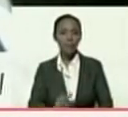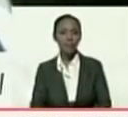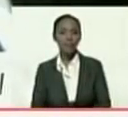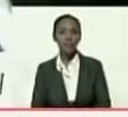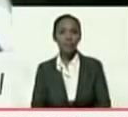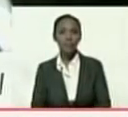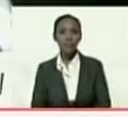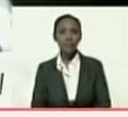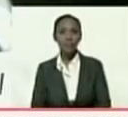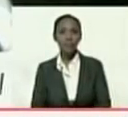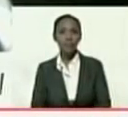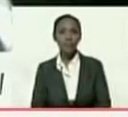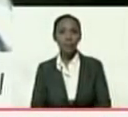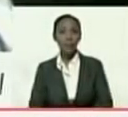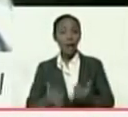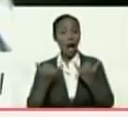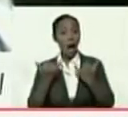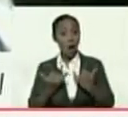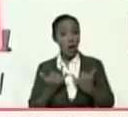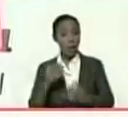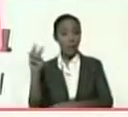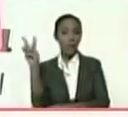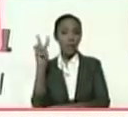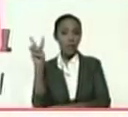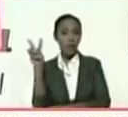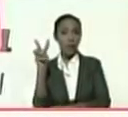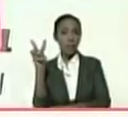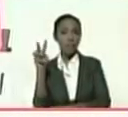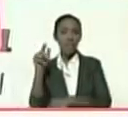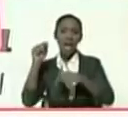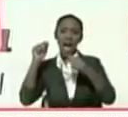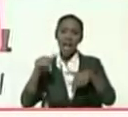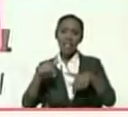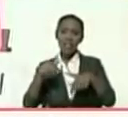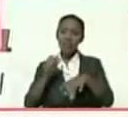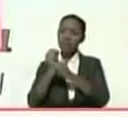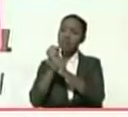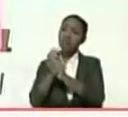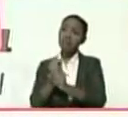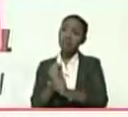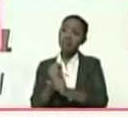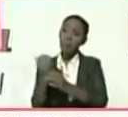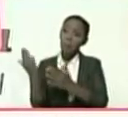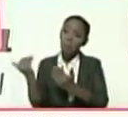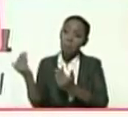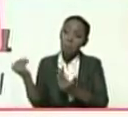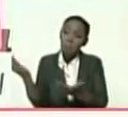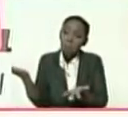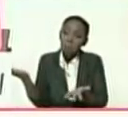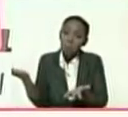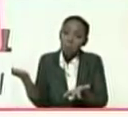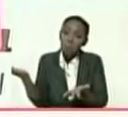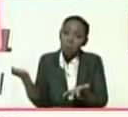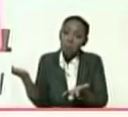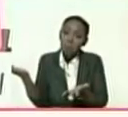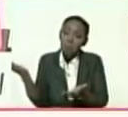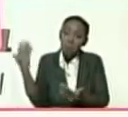Ahora vamos por Venezuela. Aquí lo estamos esperando desde hace tiempo. desde hace tiempo.